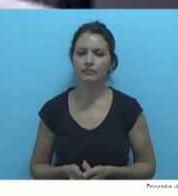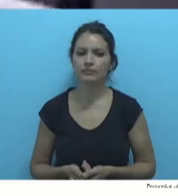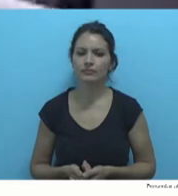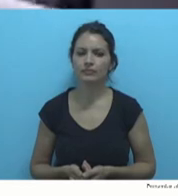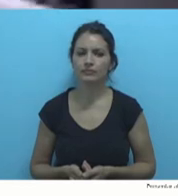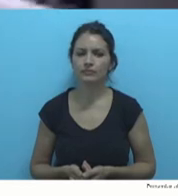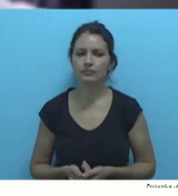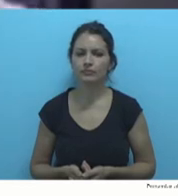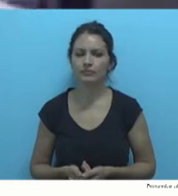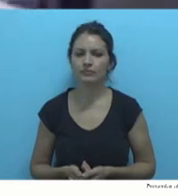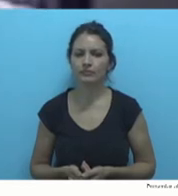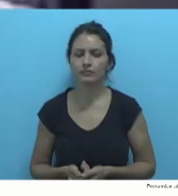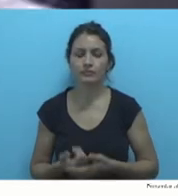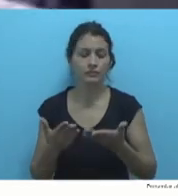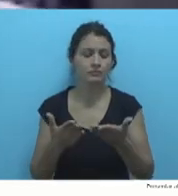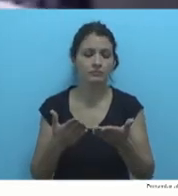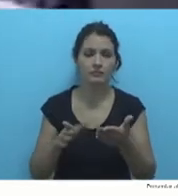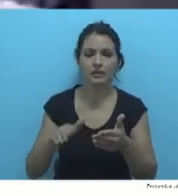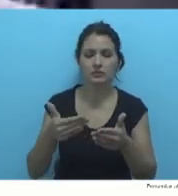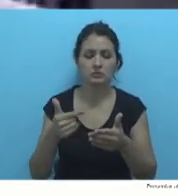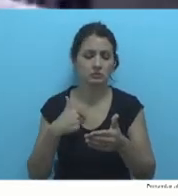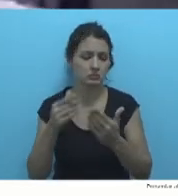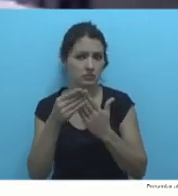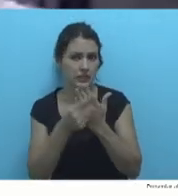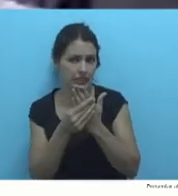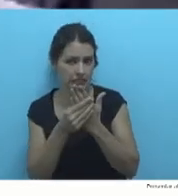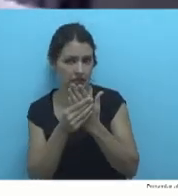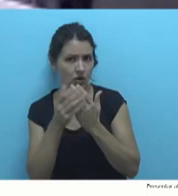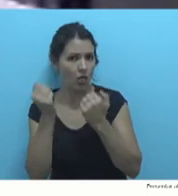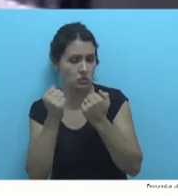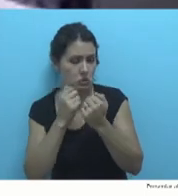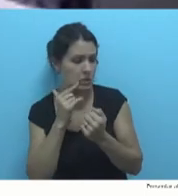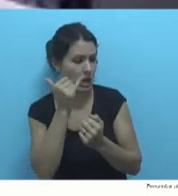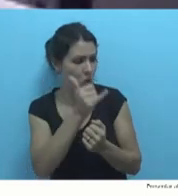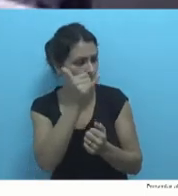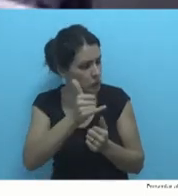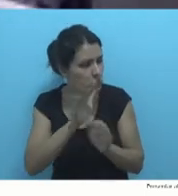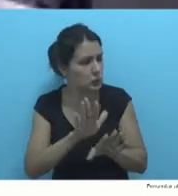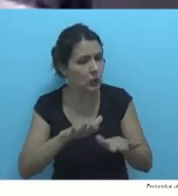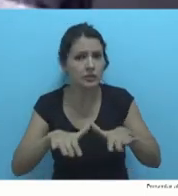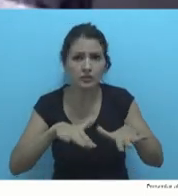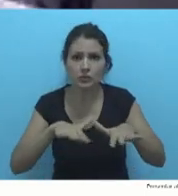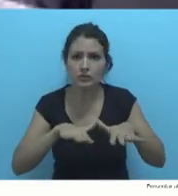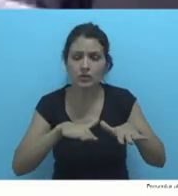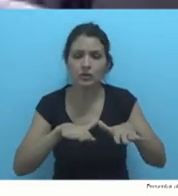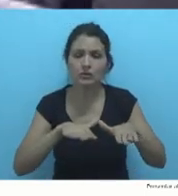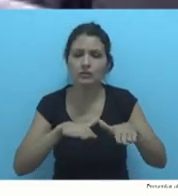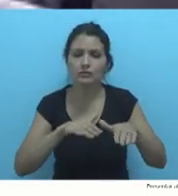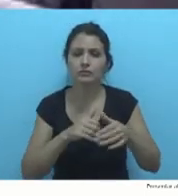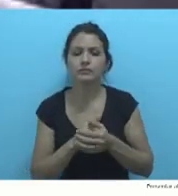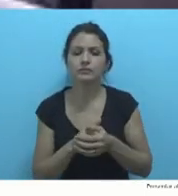nos contó a los que estábamos ahí, que éramos varios, que bueno, que no había una cifra determinada, no había una